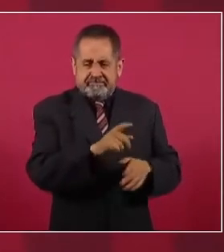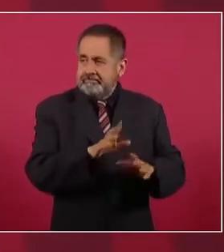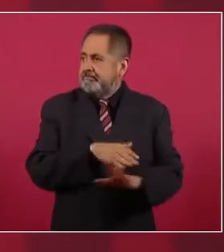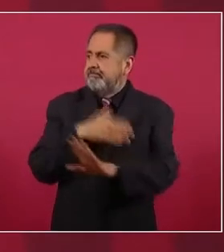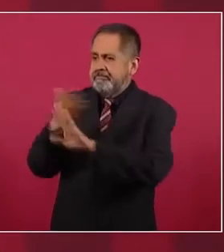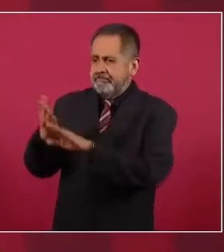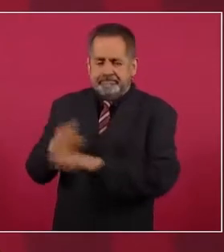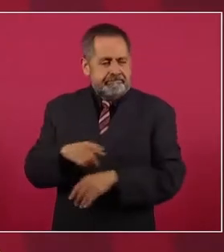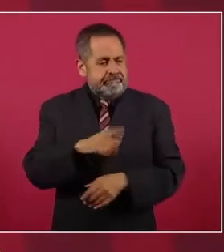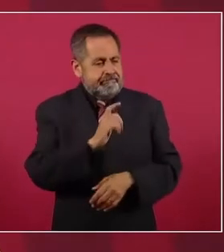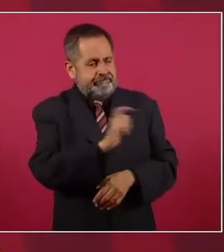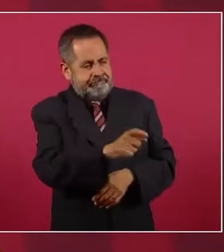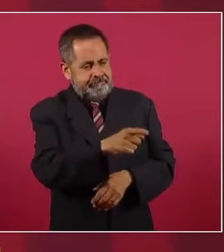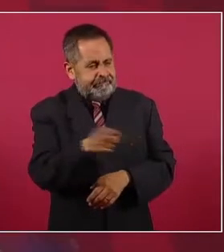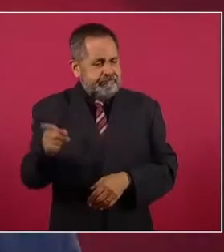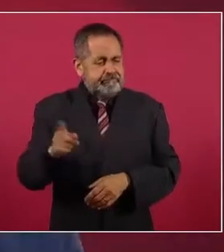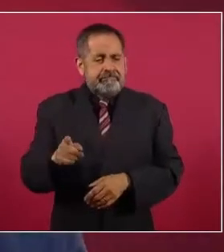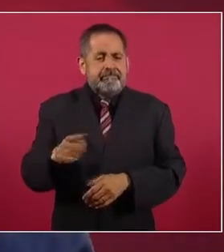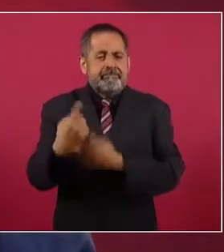bots,